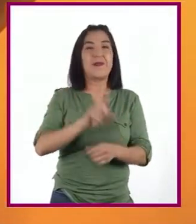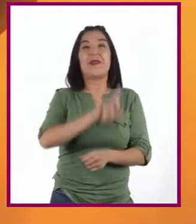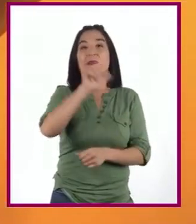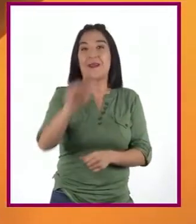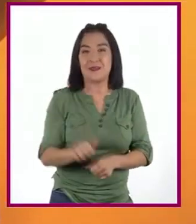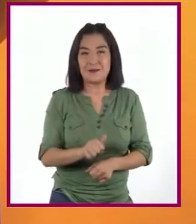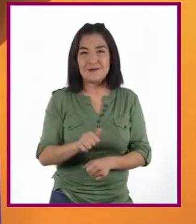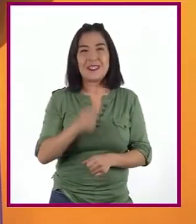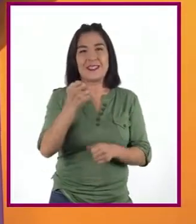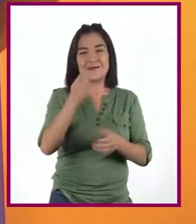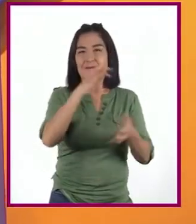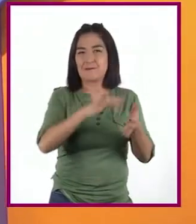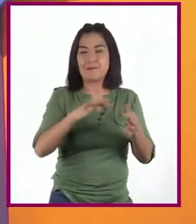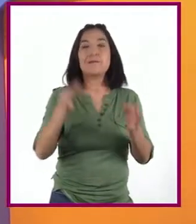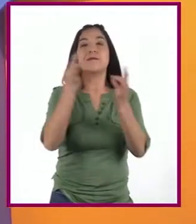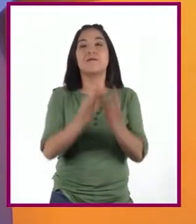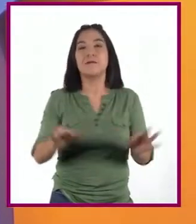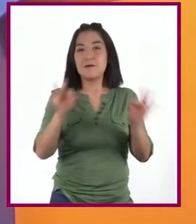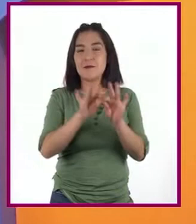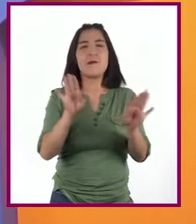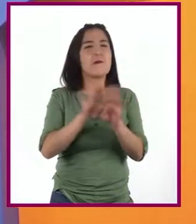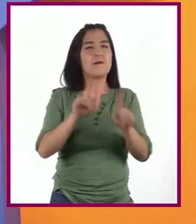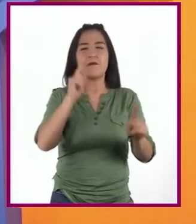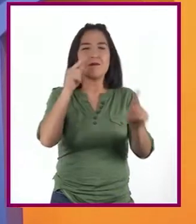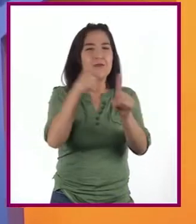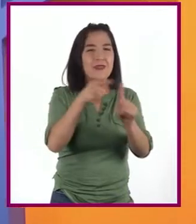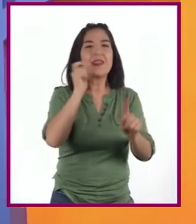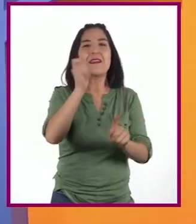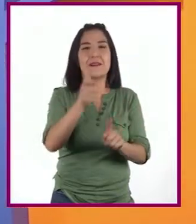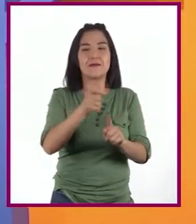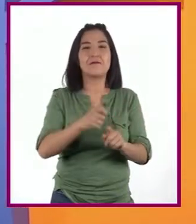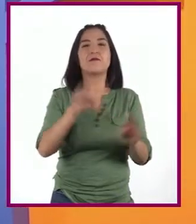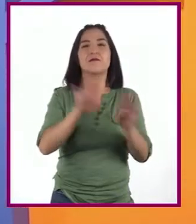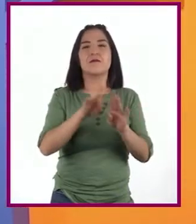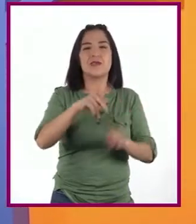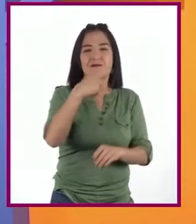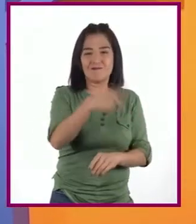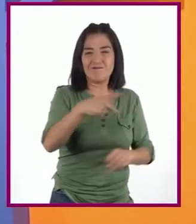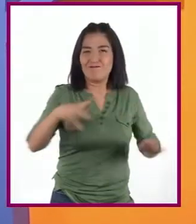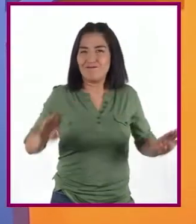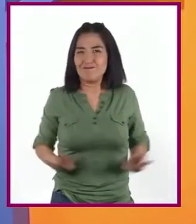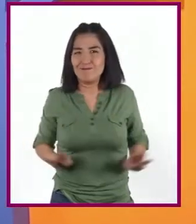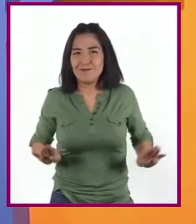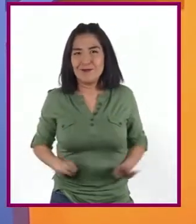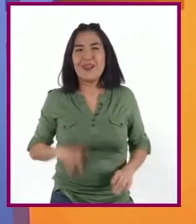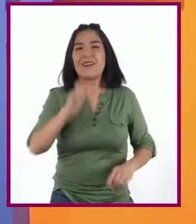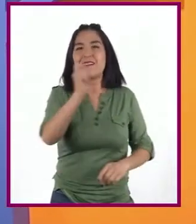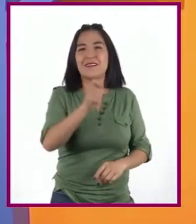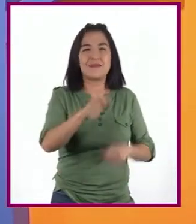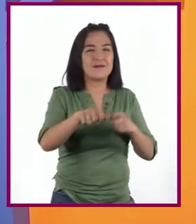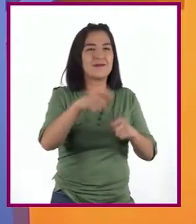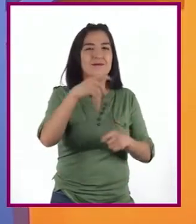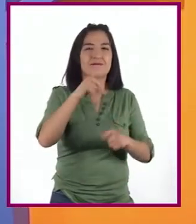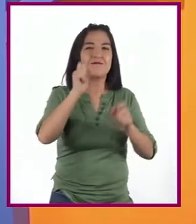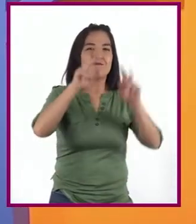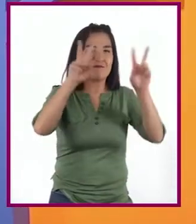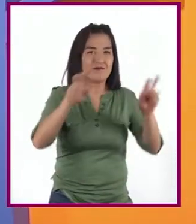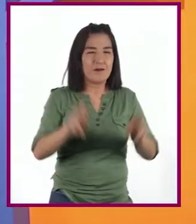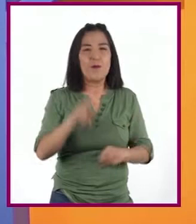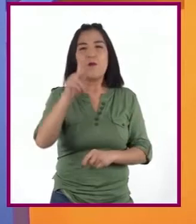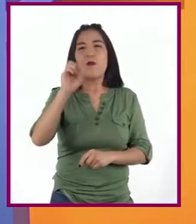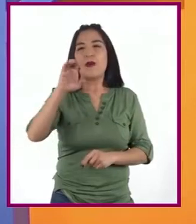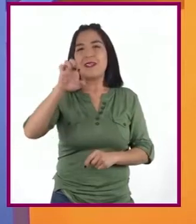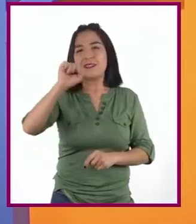posteriores, es importante detenernos en el estilo mismo de la poesía y en sus temas más